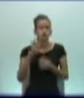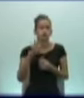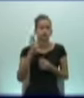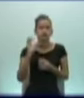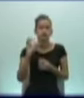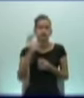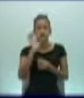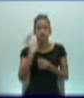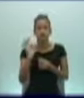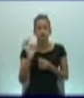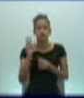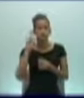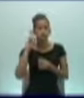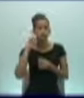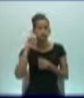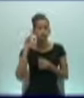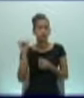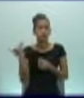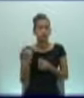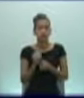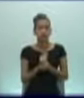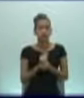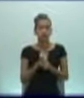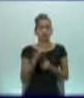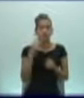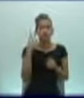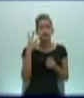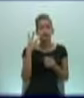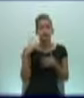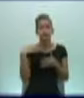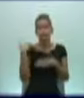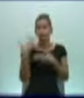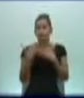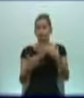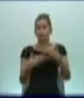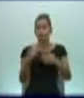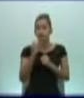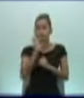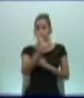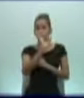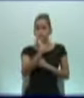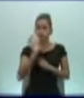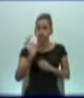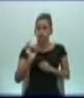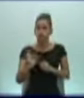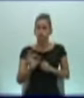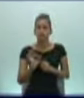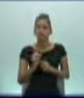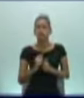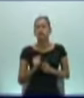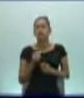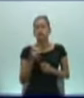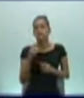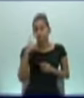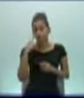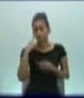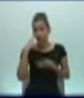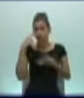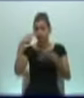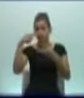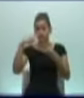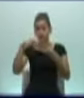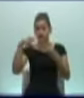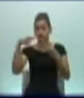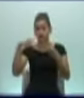Recordemos también que existen 3 problemas típicos de tanto por ciento: hallar el tanto por ciento de un número, que fue